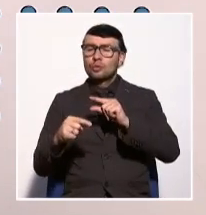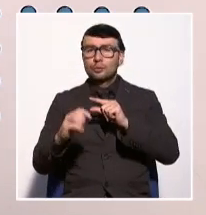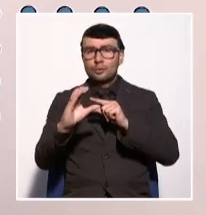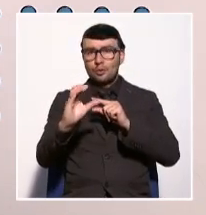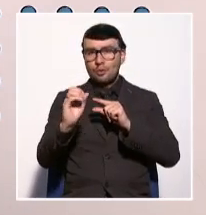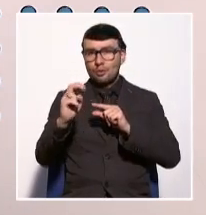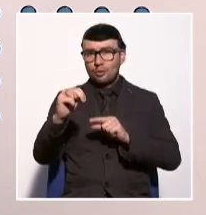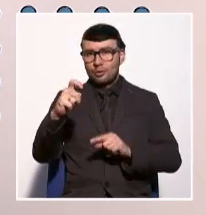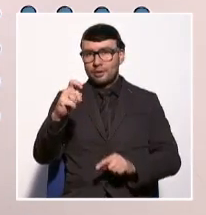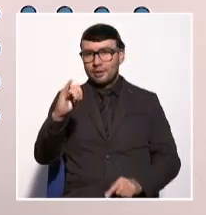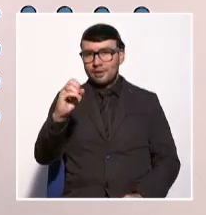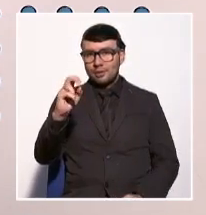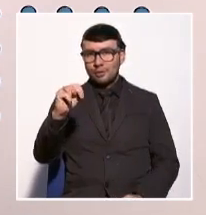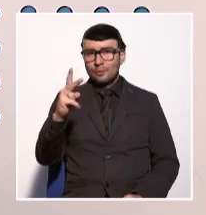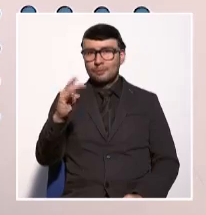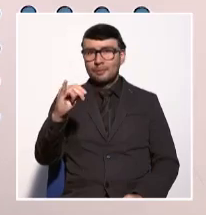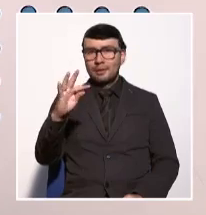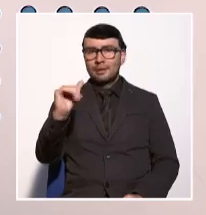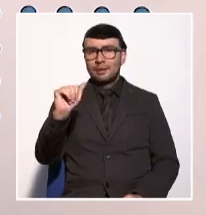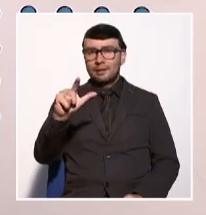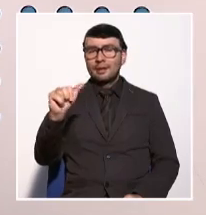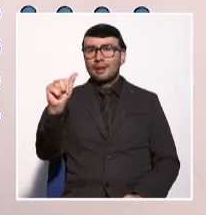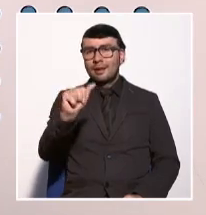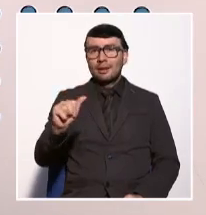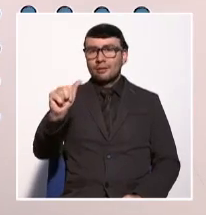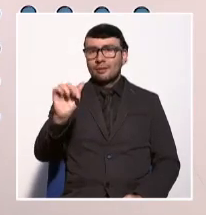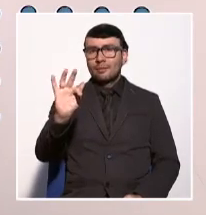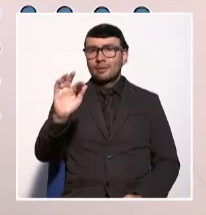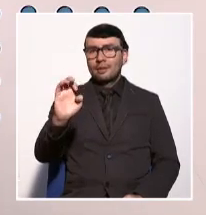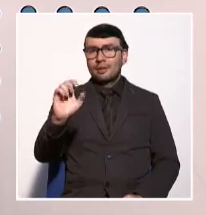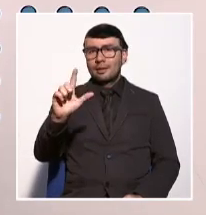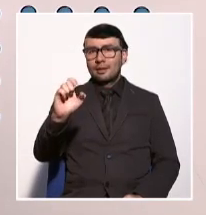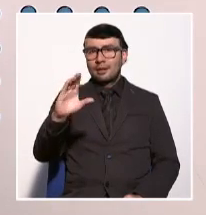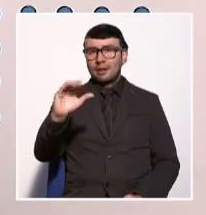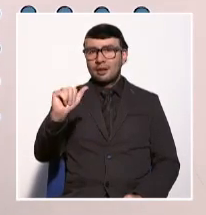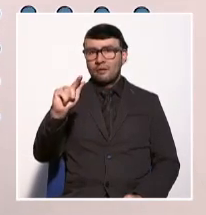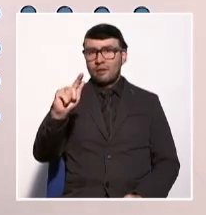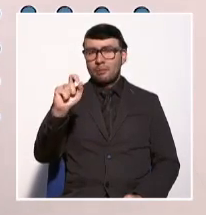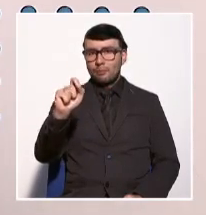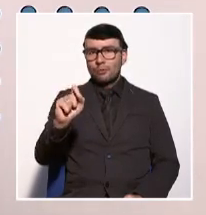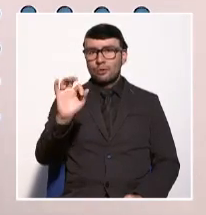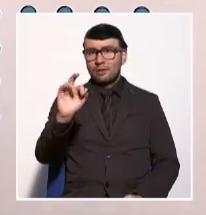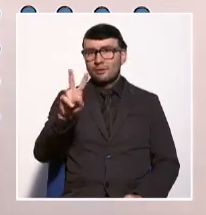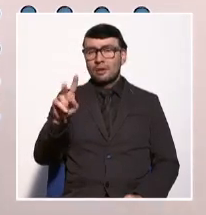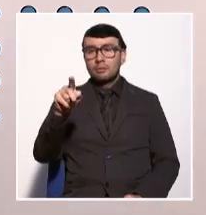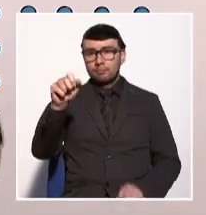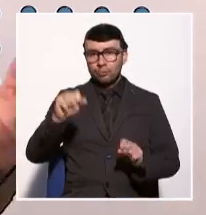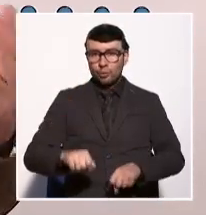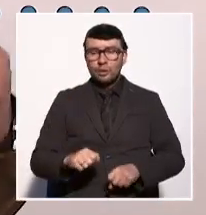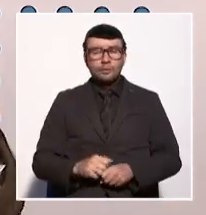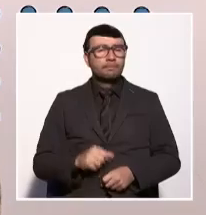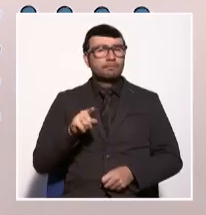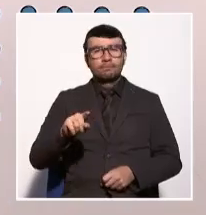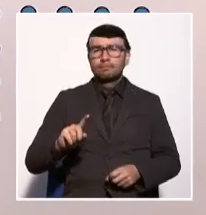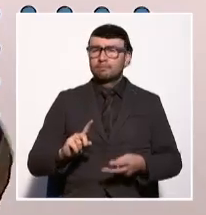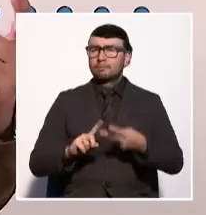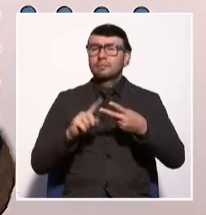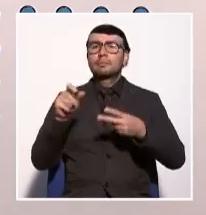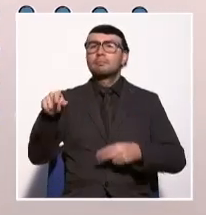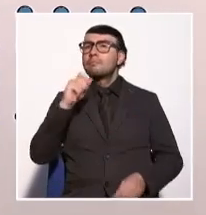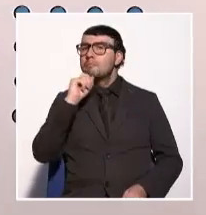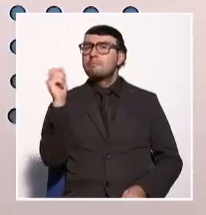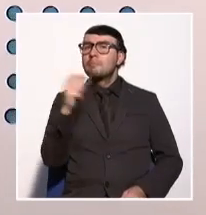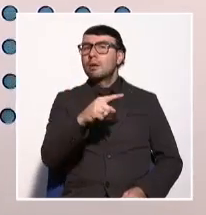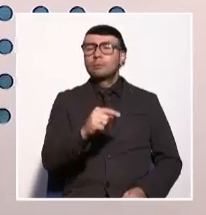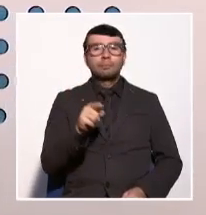bital arroba telecafé punto tv conexión bital arroba telecafé punto tv y ubi con la primera pregunta precisamente del correo electrónico